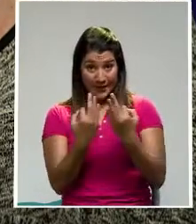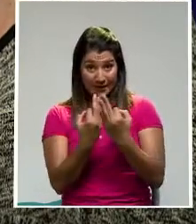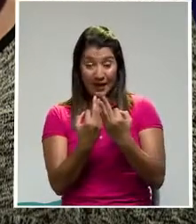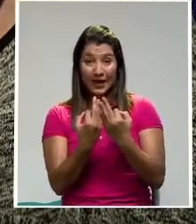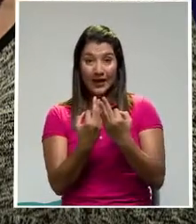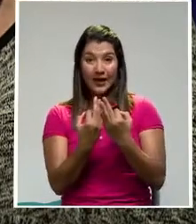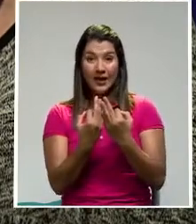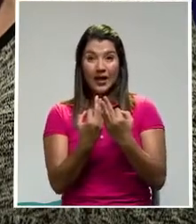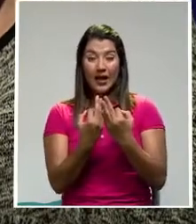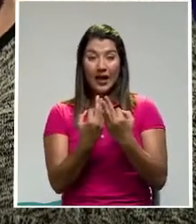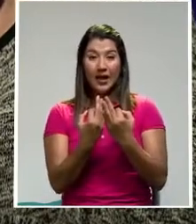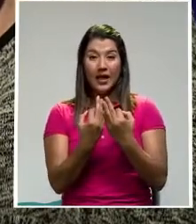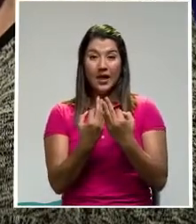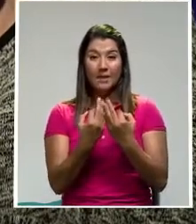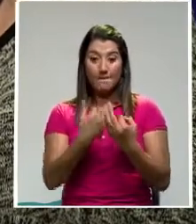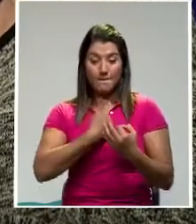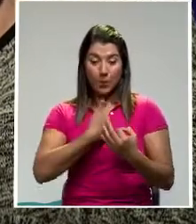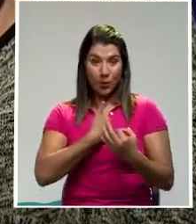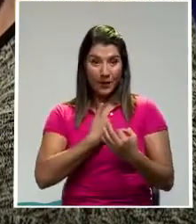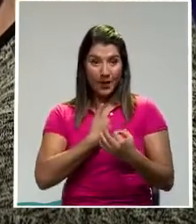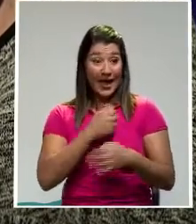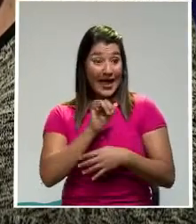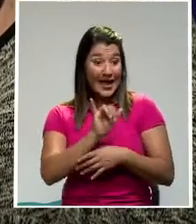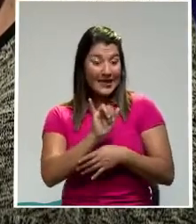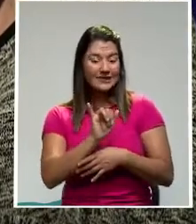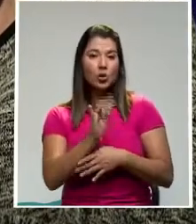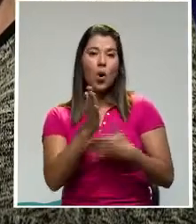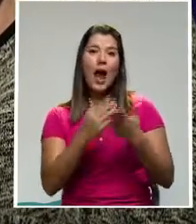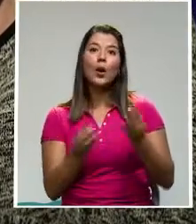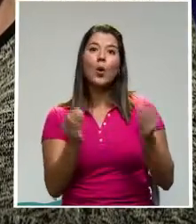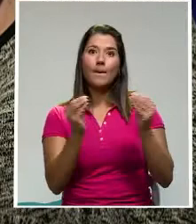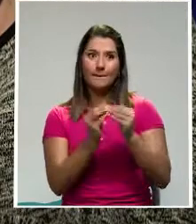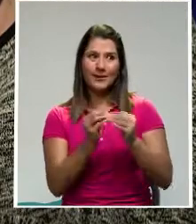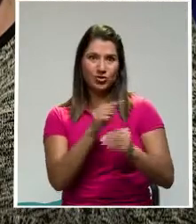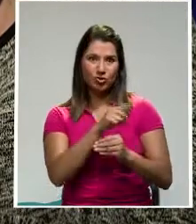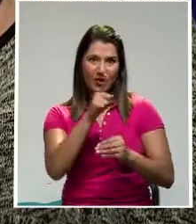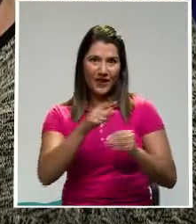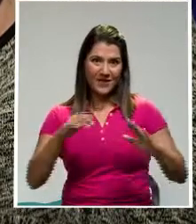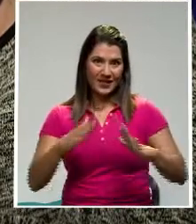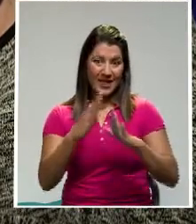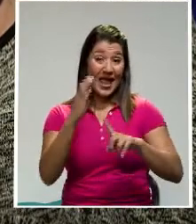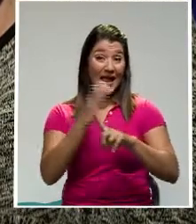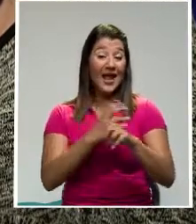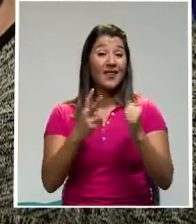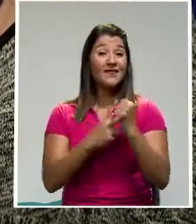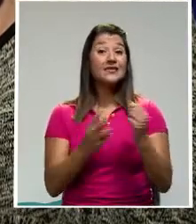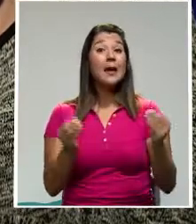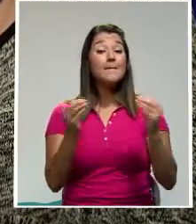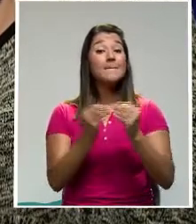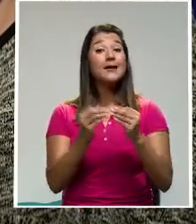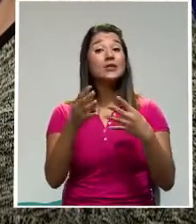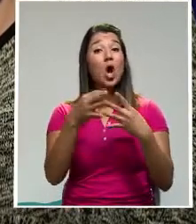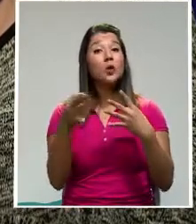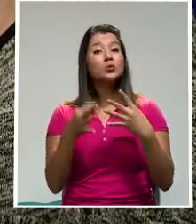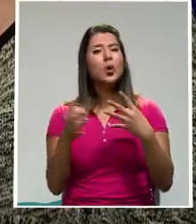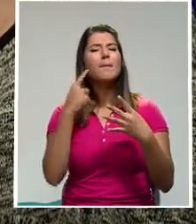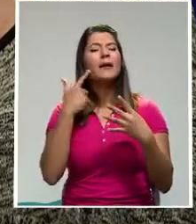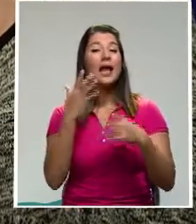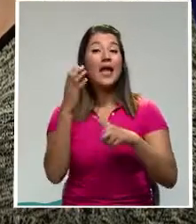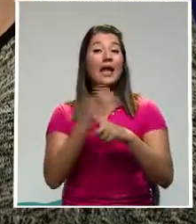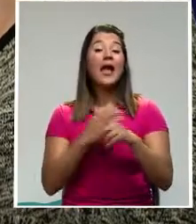tendencia que se les viene encima. Cada vez hay más opciones para que cada casa